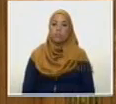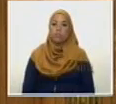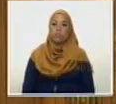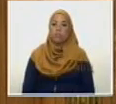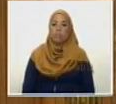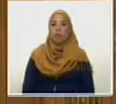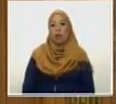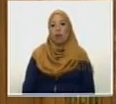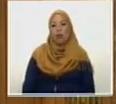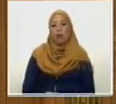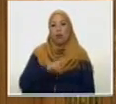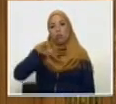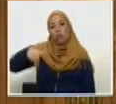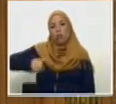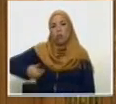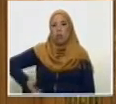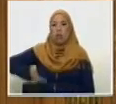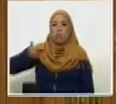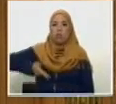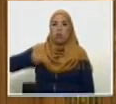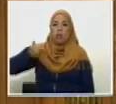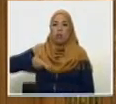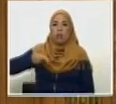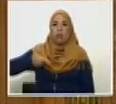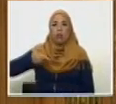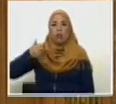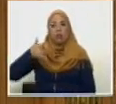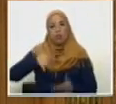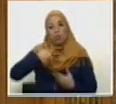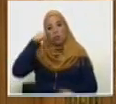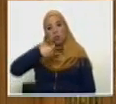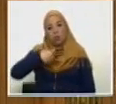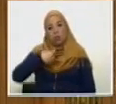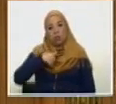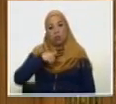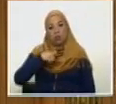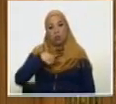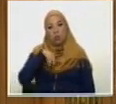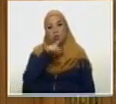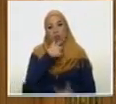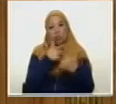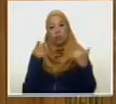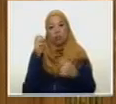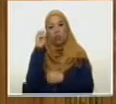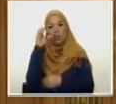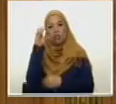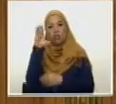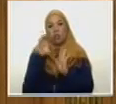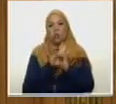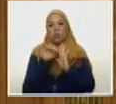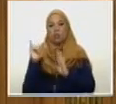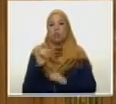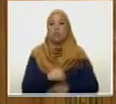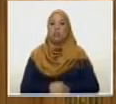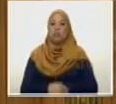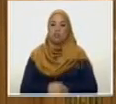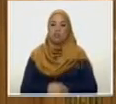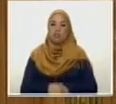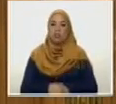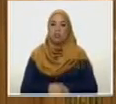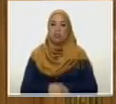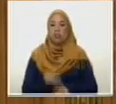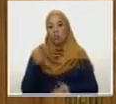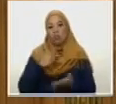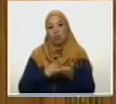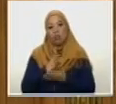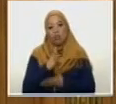importante para nosotros, y sobre todo desde acá, desde esta soberana Asamblea Nacional Constituyente,